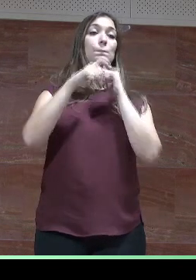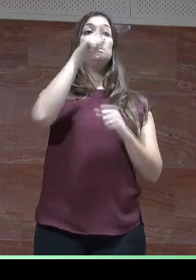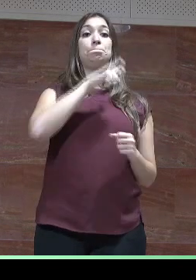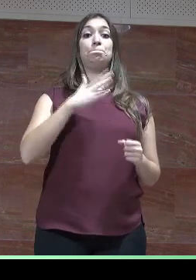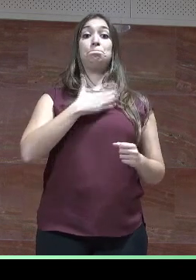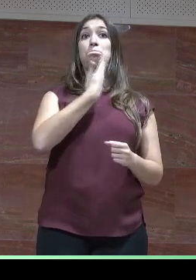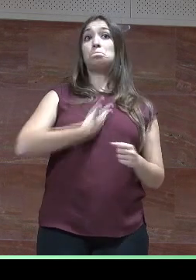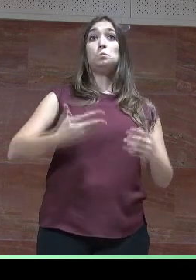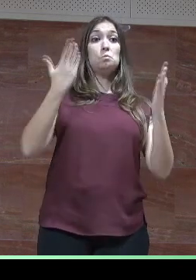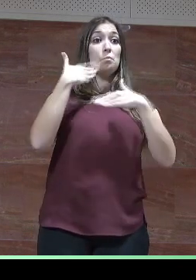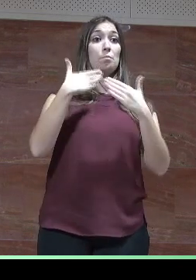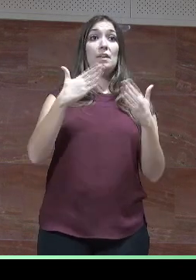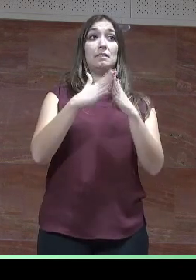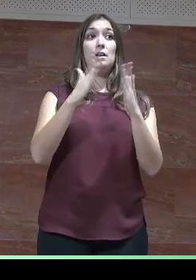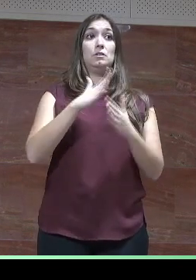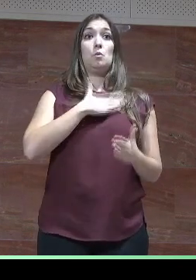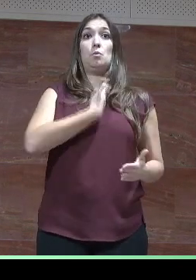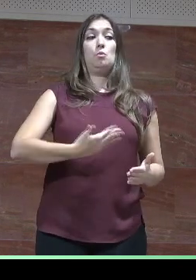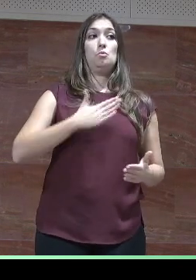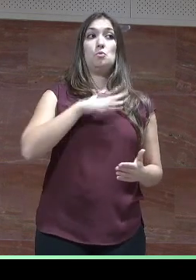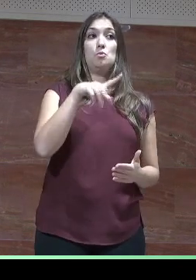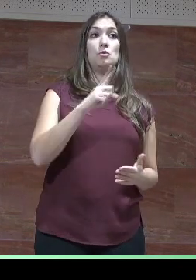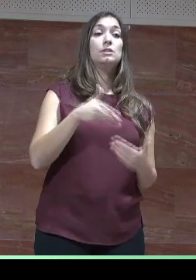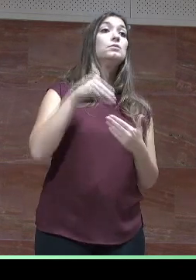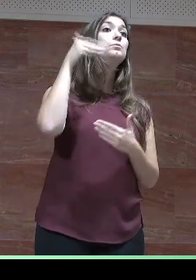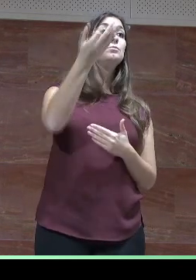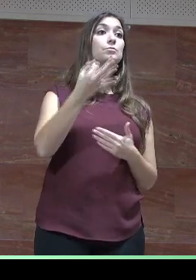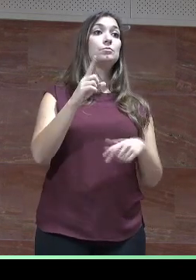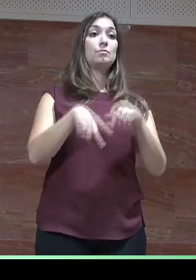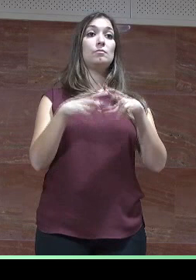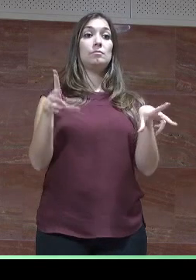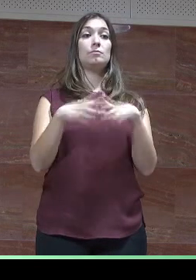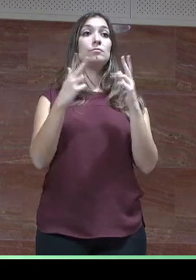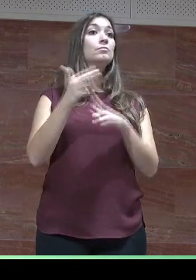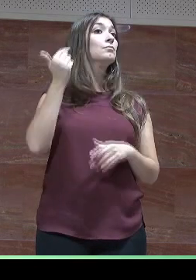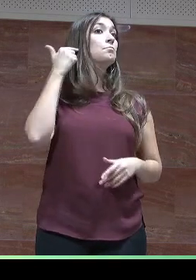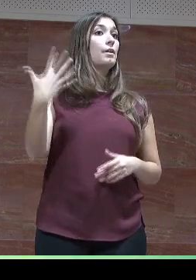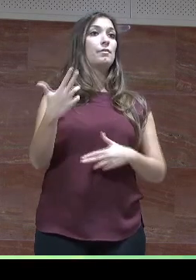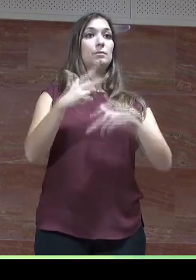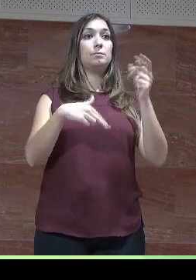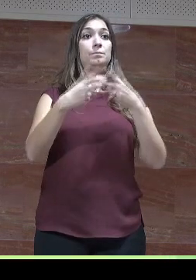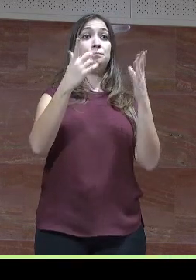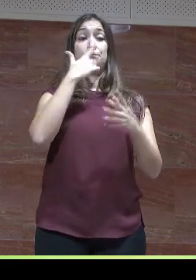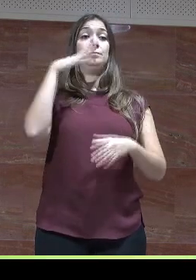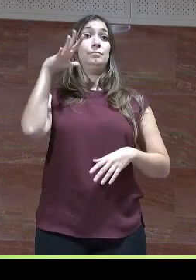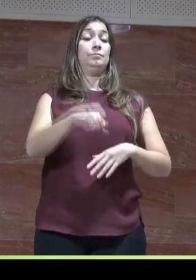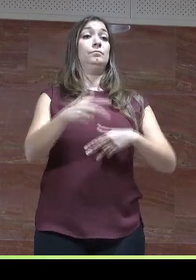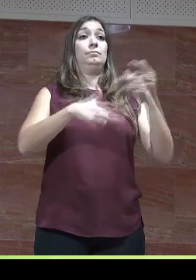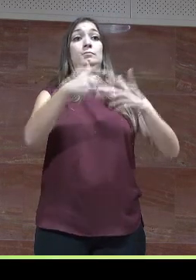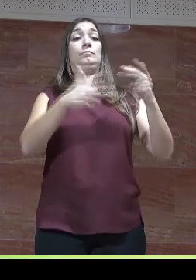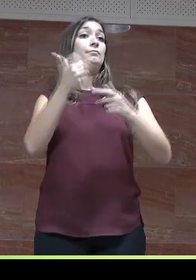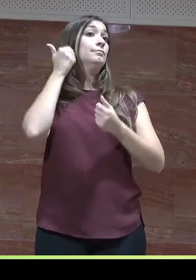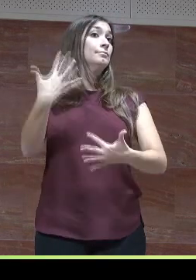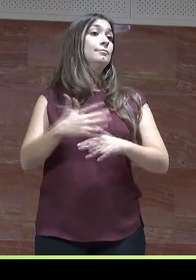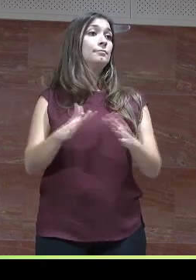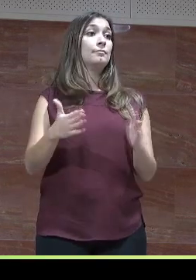somos propietaria de nuestra vivienda. Y precisamente el efecto social del boom de la vivienda y de la burbuja en España ha propiciado que